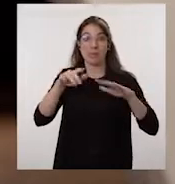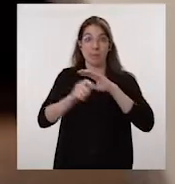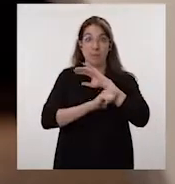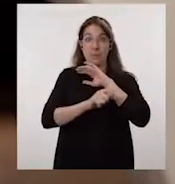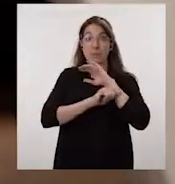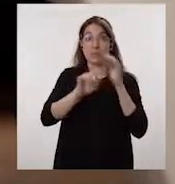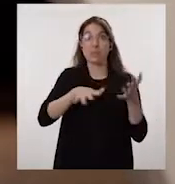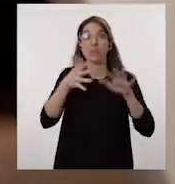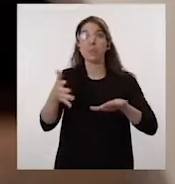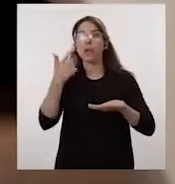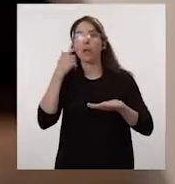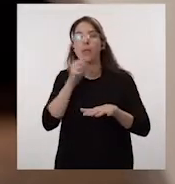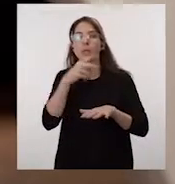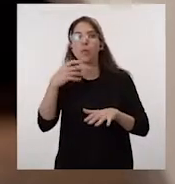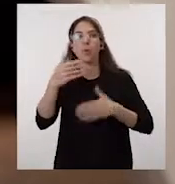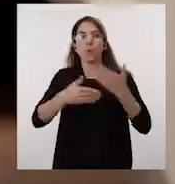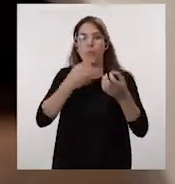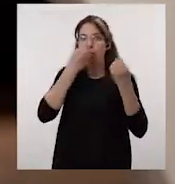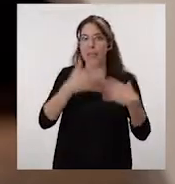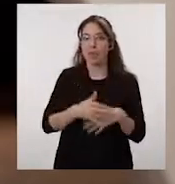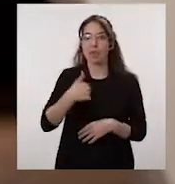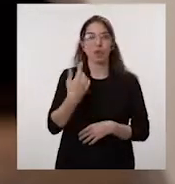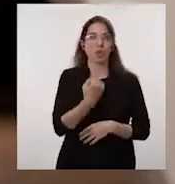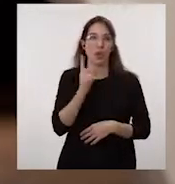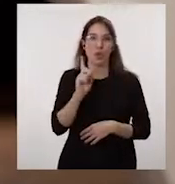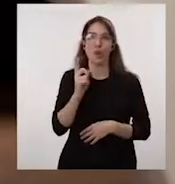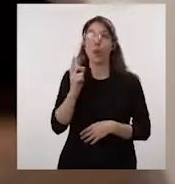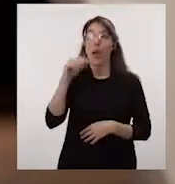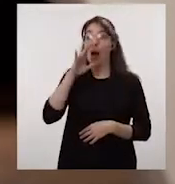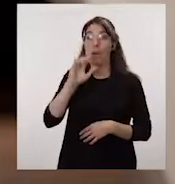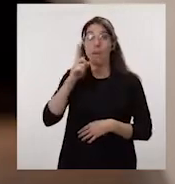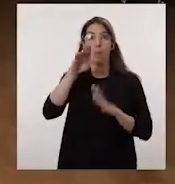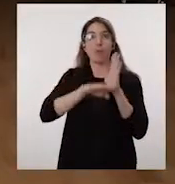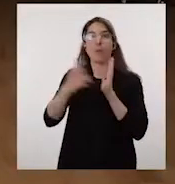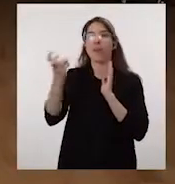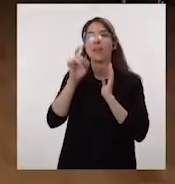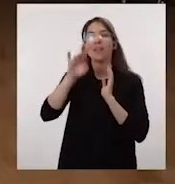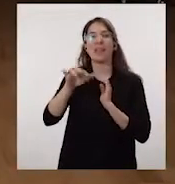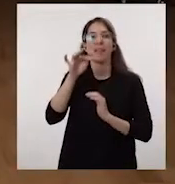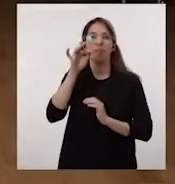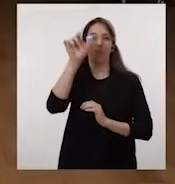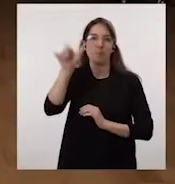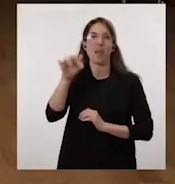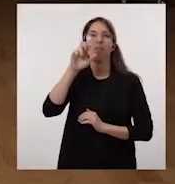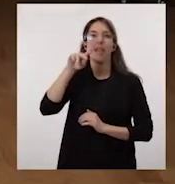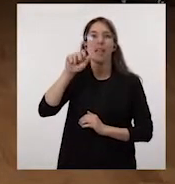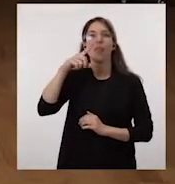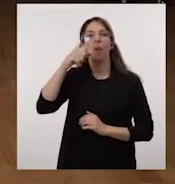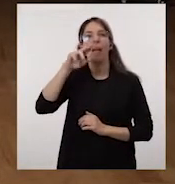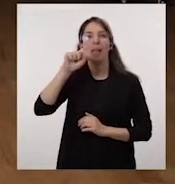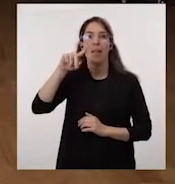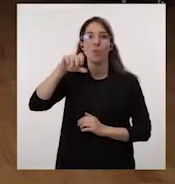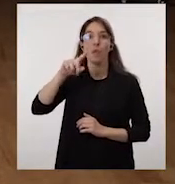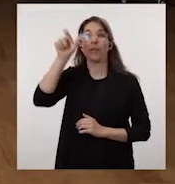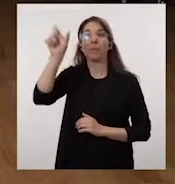estrategia y no lo voy a hacer sola me acompaña en este primer programa fernando garcía molina es el vicerrector de